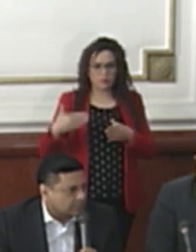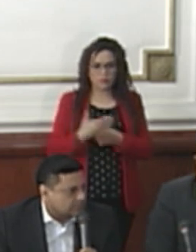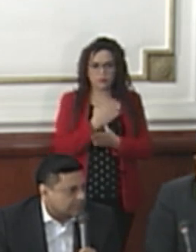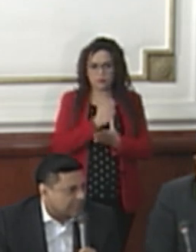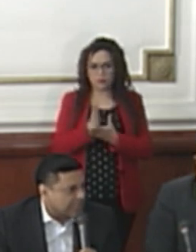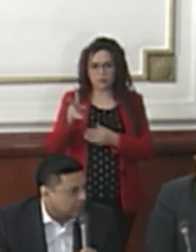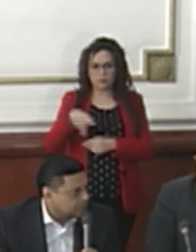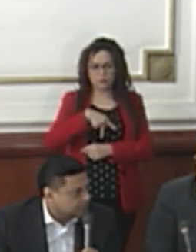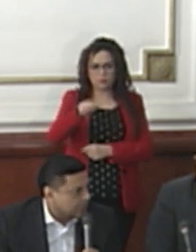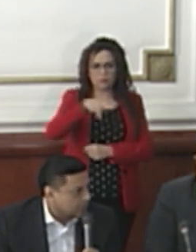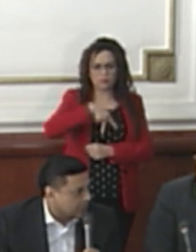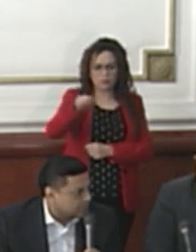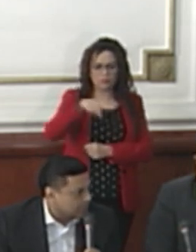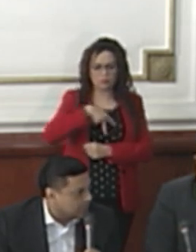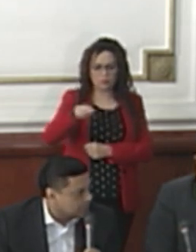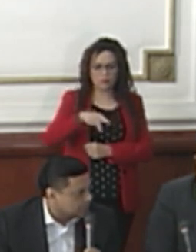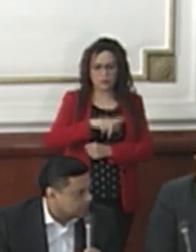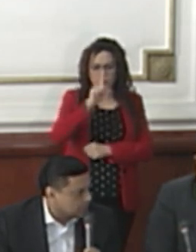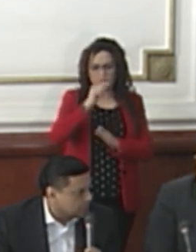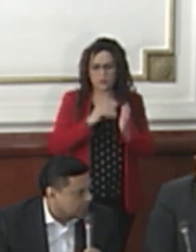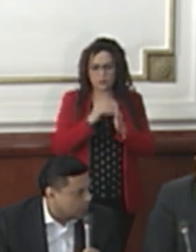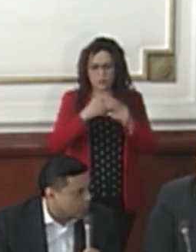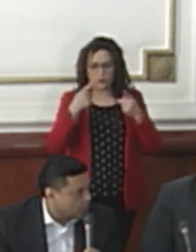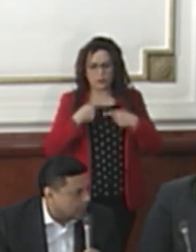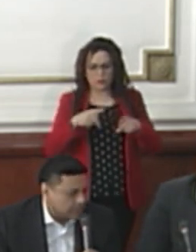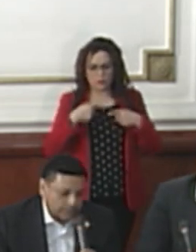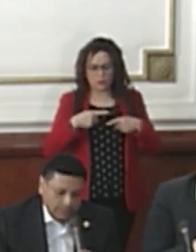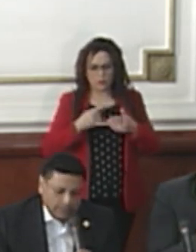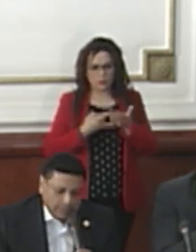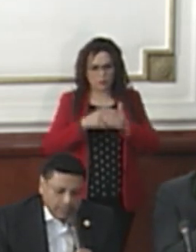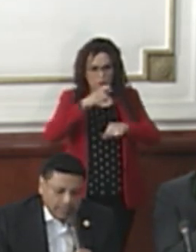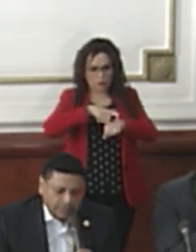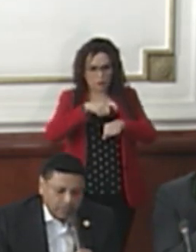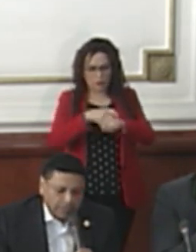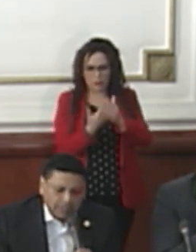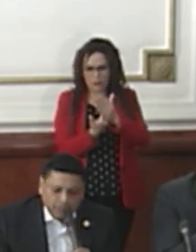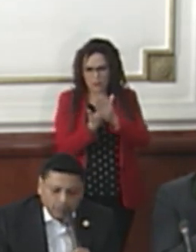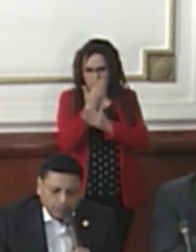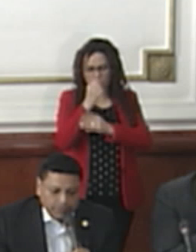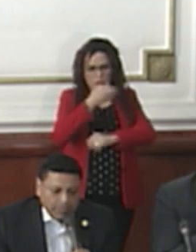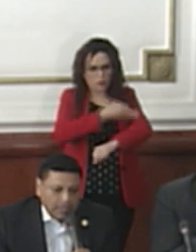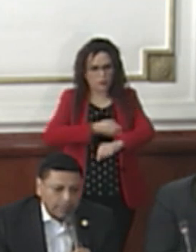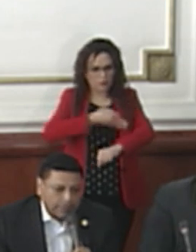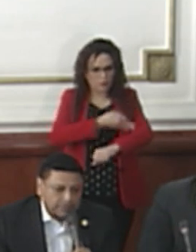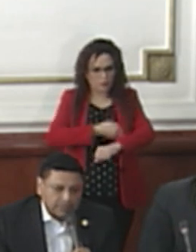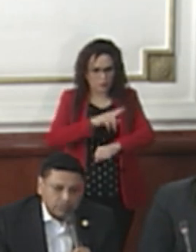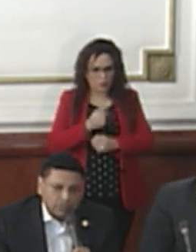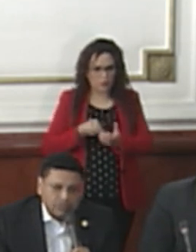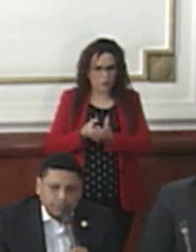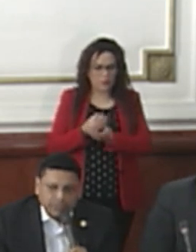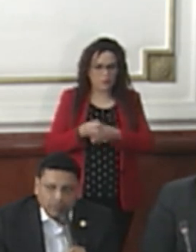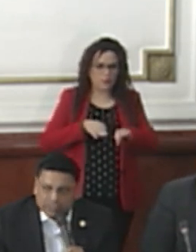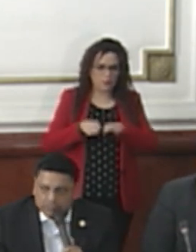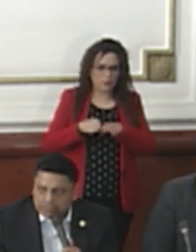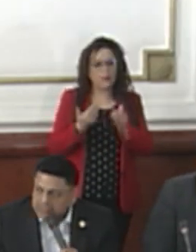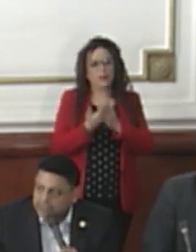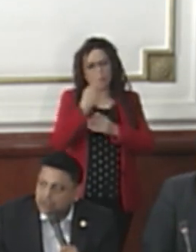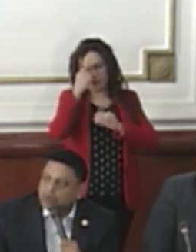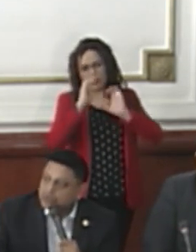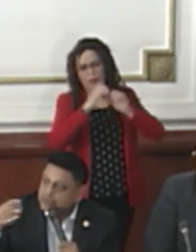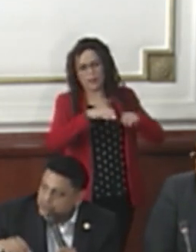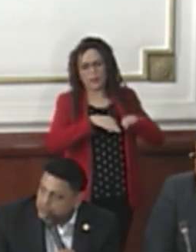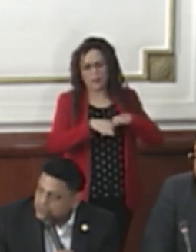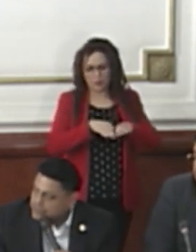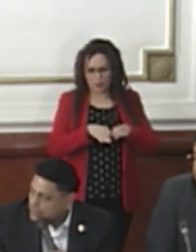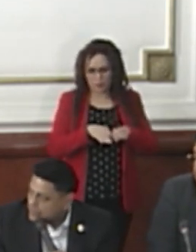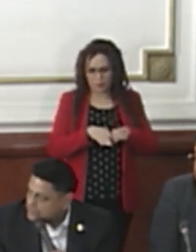personas diario en horas pico. Es una locura. La Ciudad de México, aparte de sus 12 millones, pues recibe